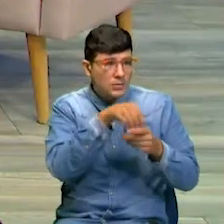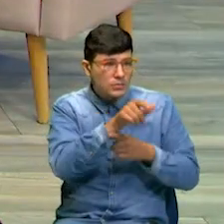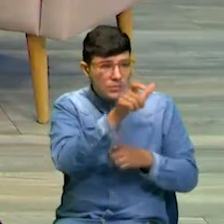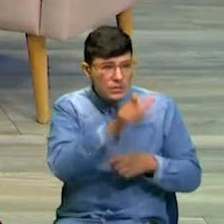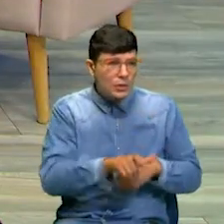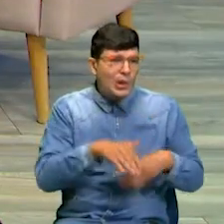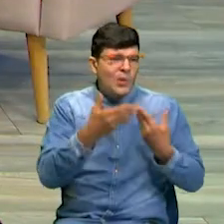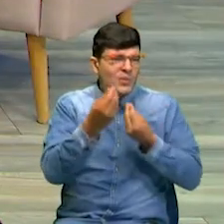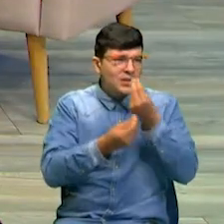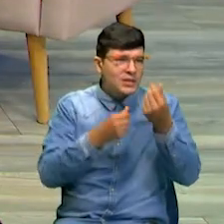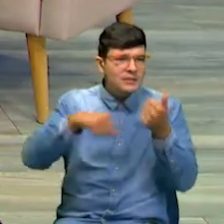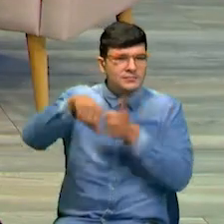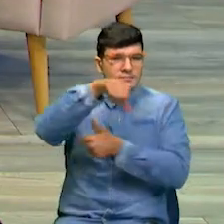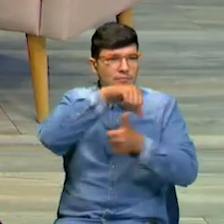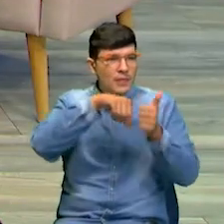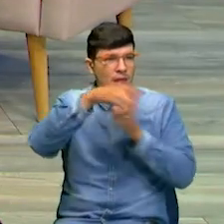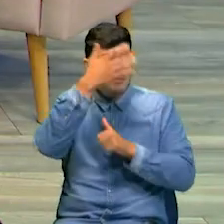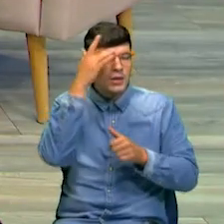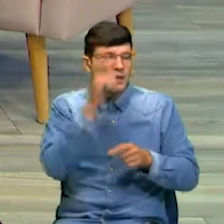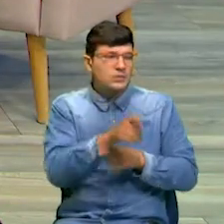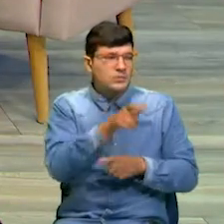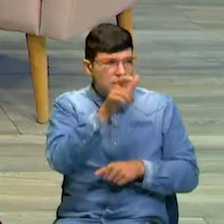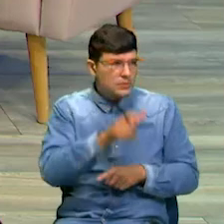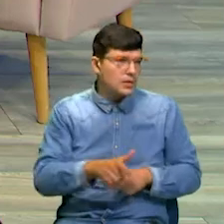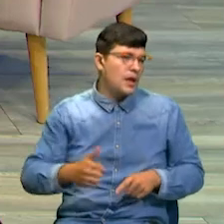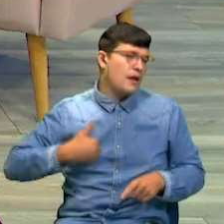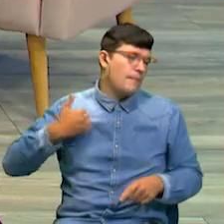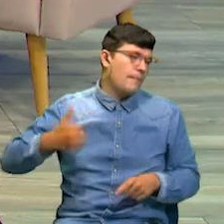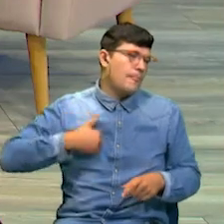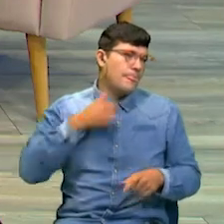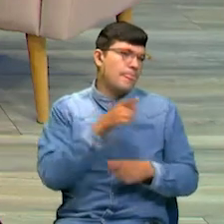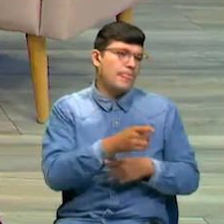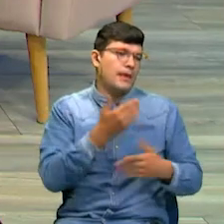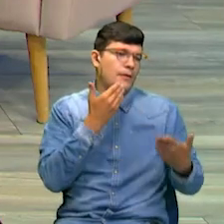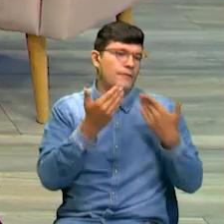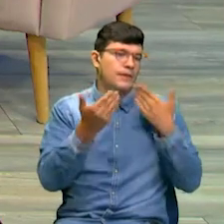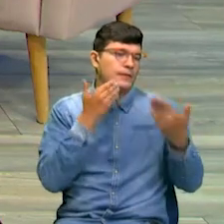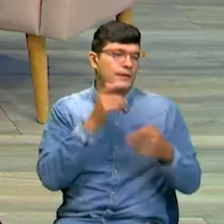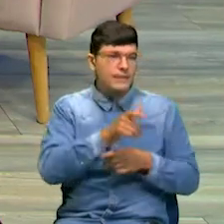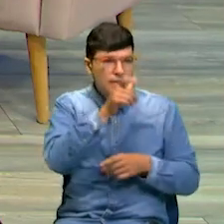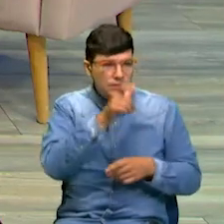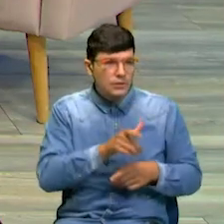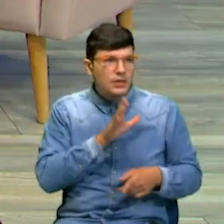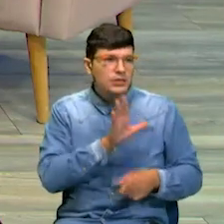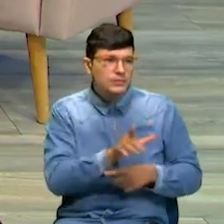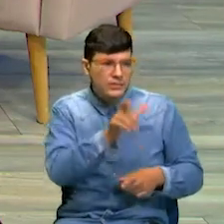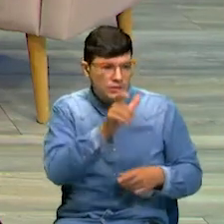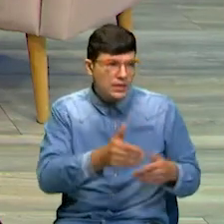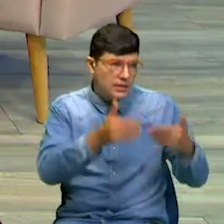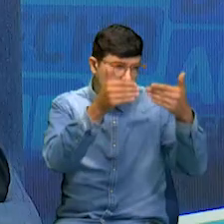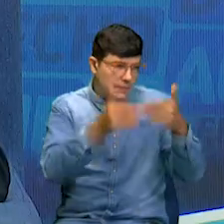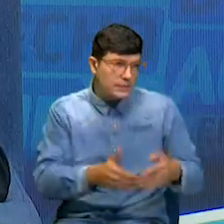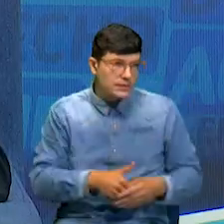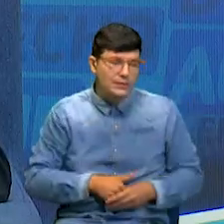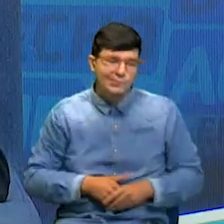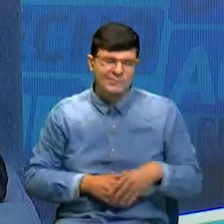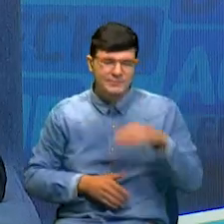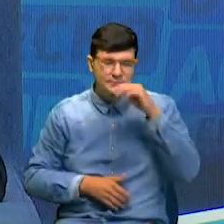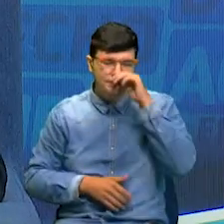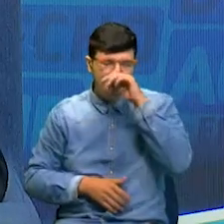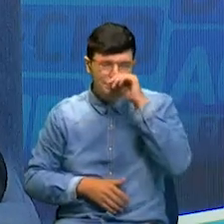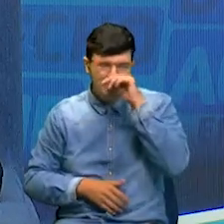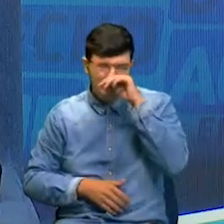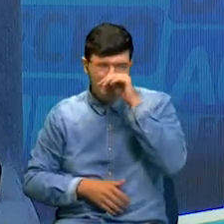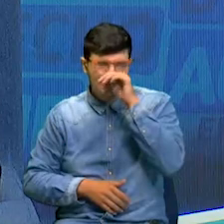y cómo se hizo, porque abusó totalmente de la confianza y de su discapacidad. Bueno, importante